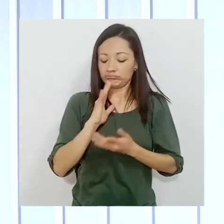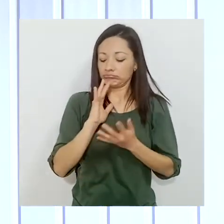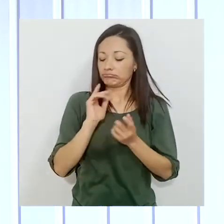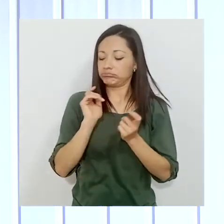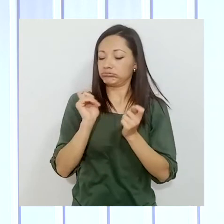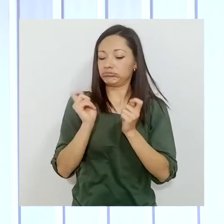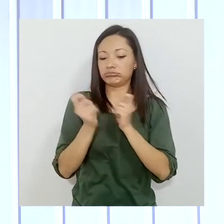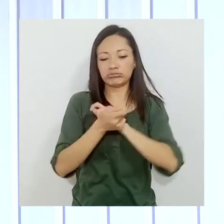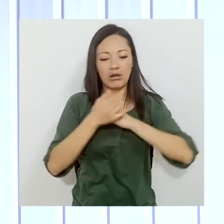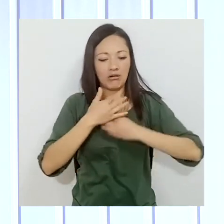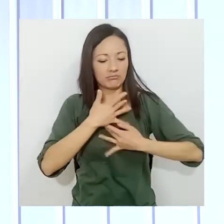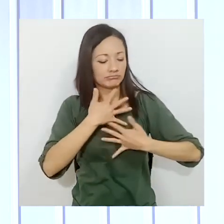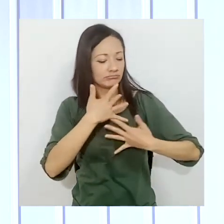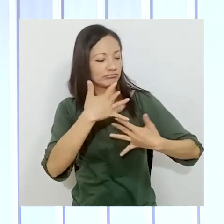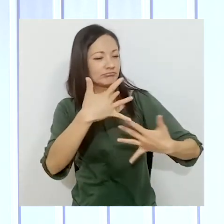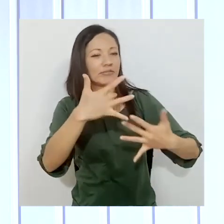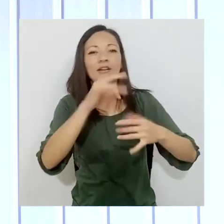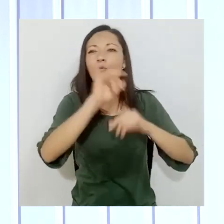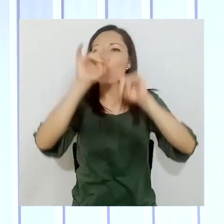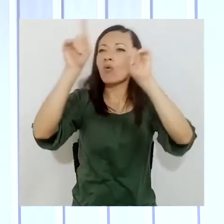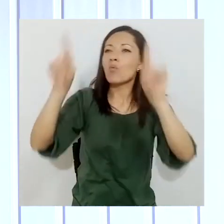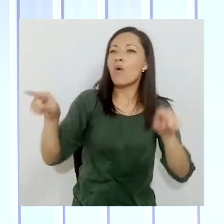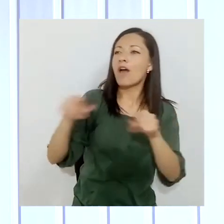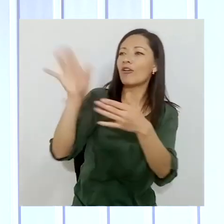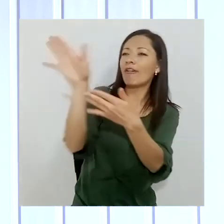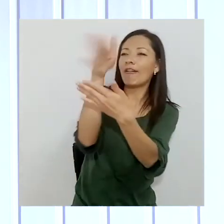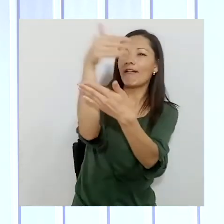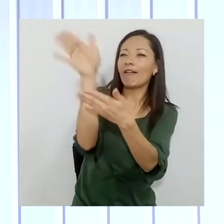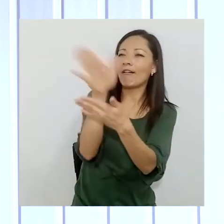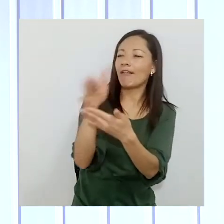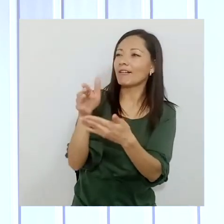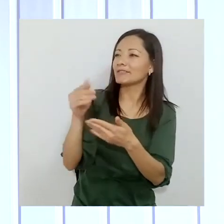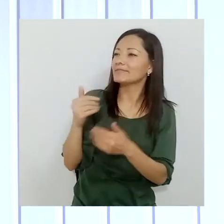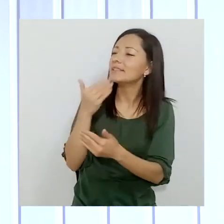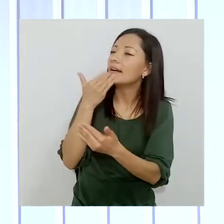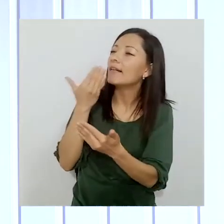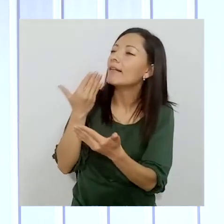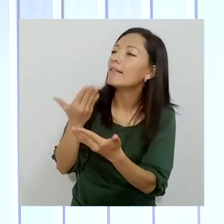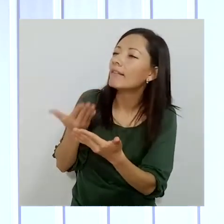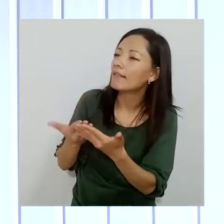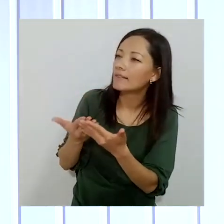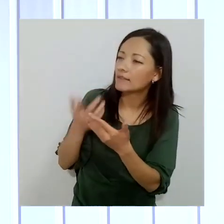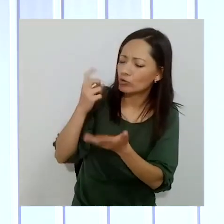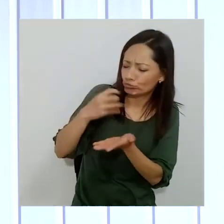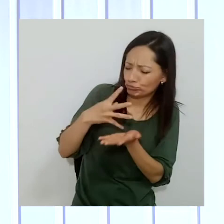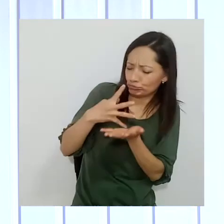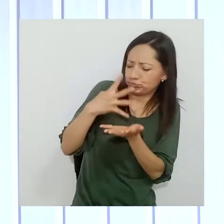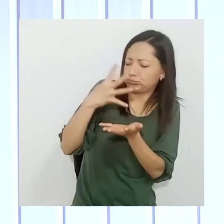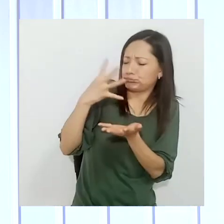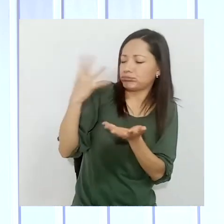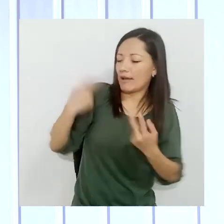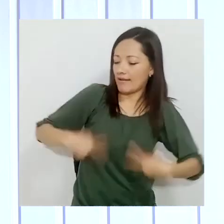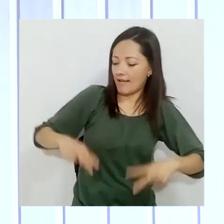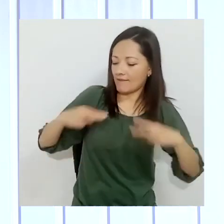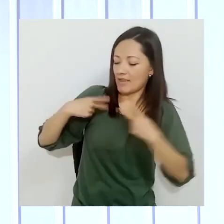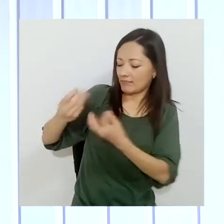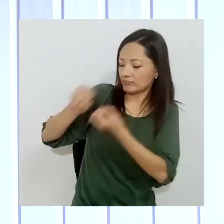obra de arte, porque tú eres un experto en eso. Gracias. Tú enriqueces, Señor, nuestra